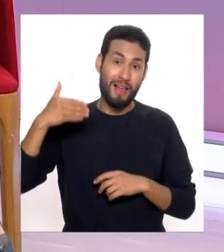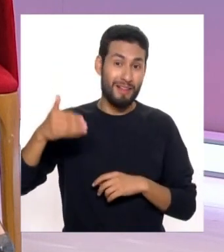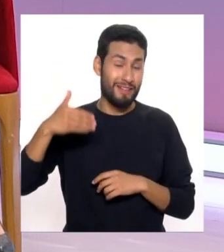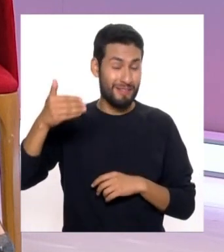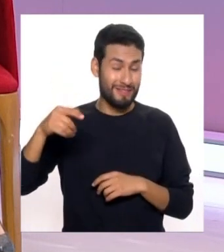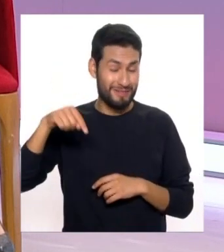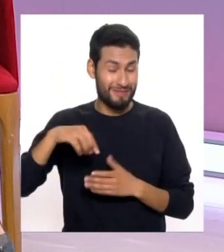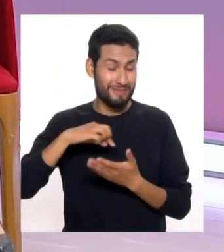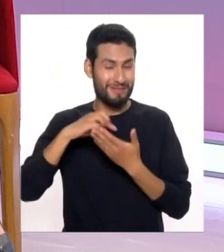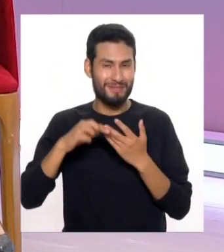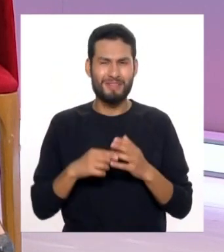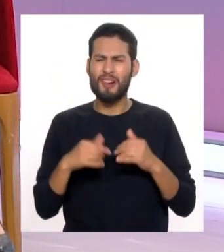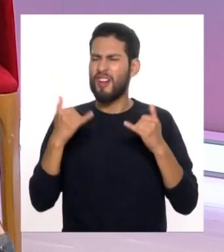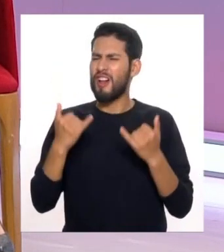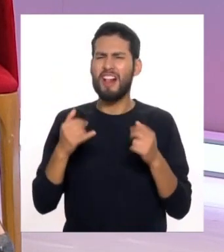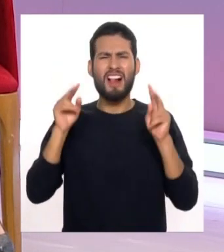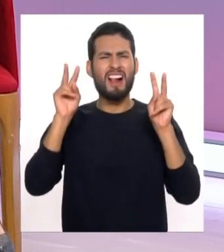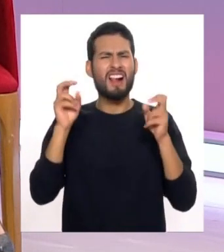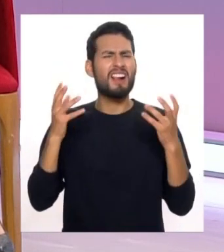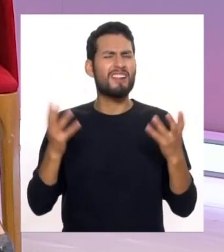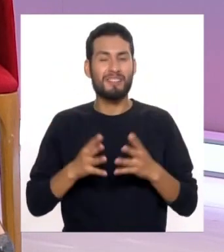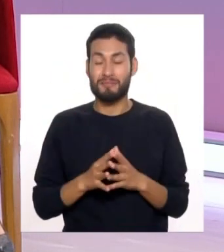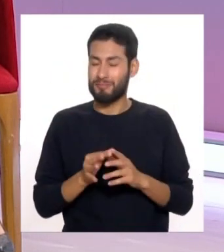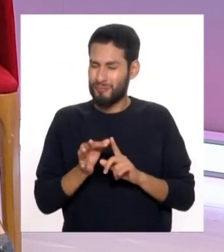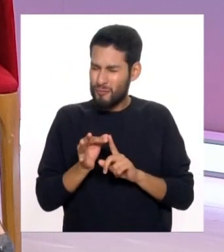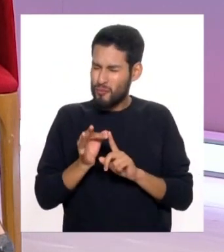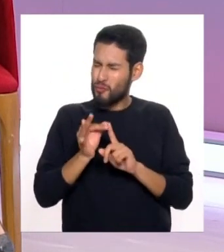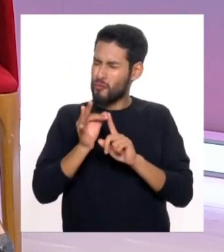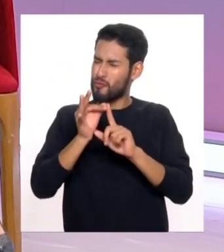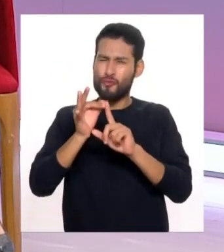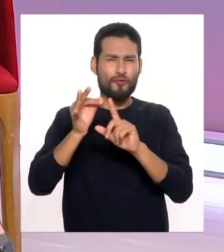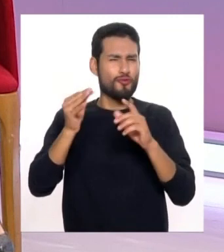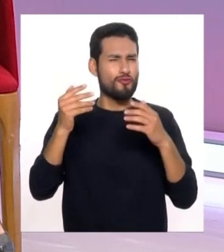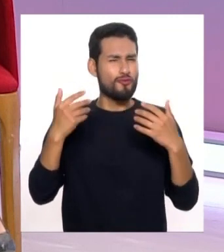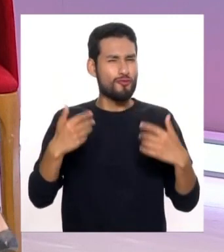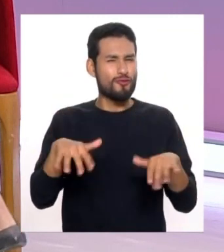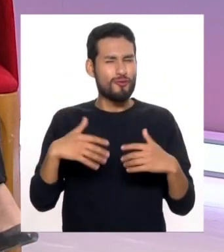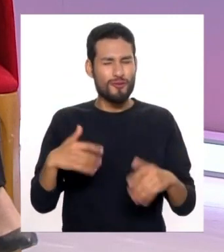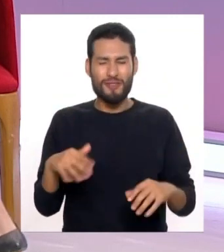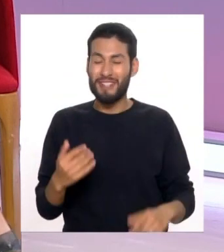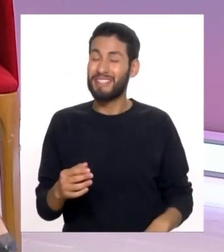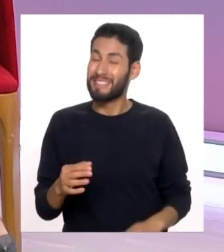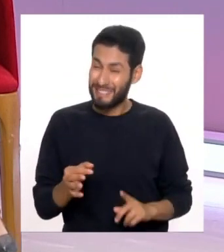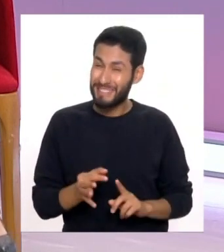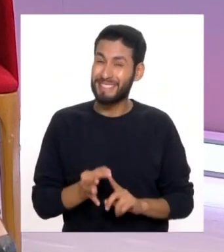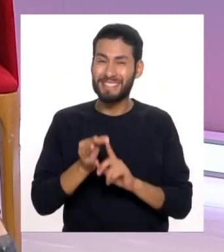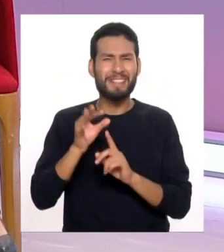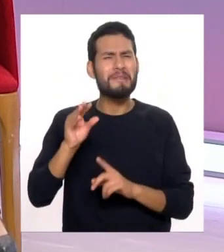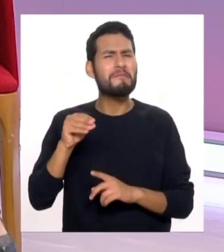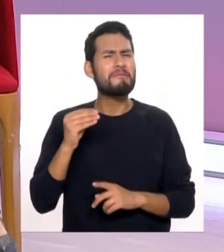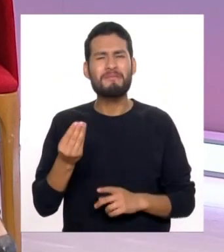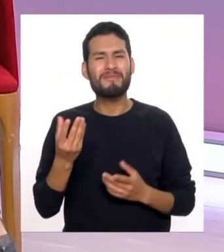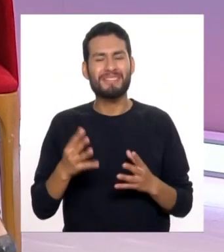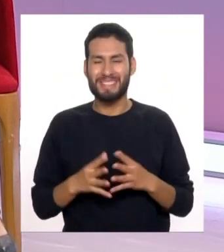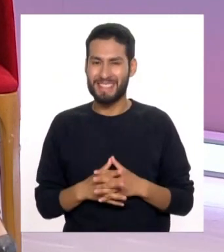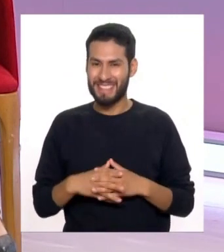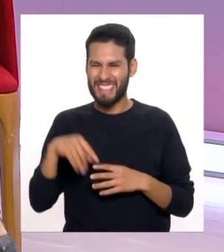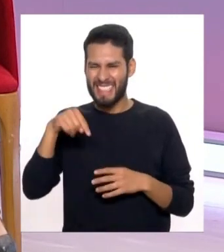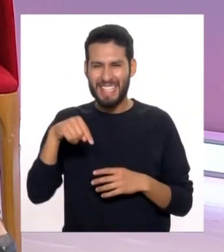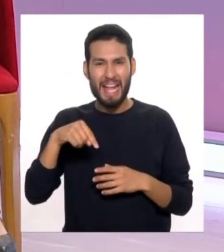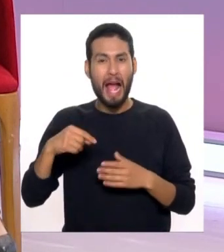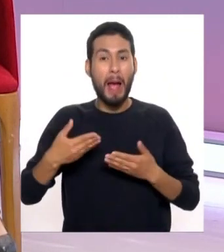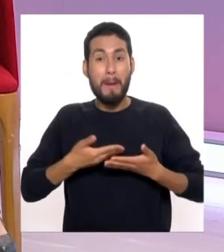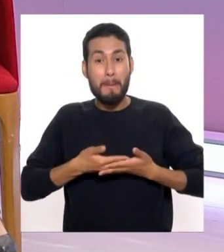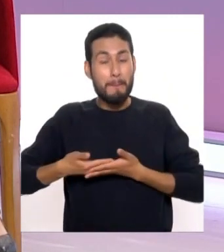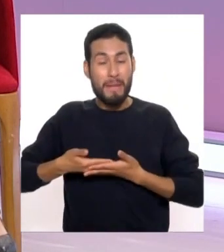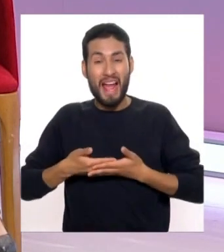día de hoy hablamos de un tema muy especializado, muy especial, porque esto es todo lo que sucede antes